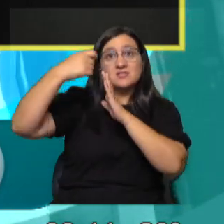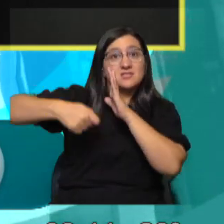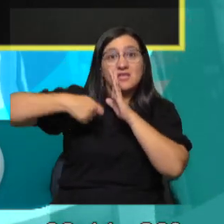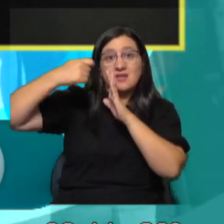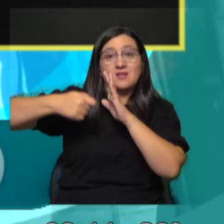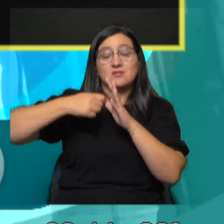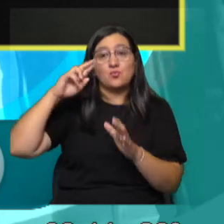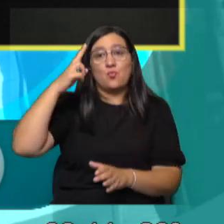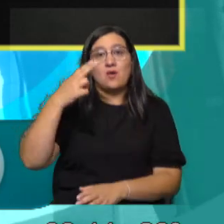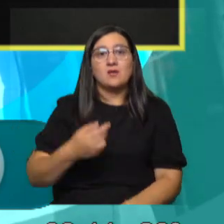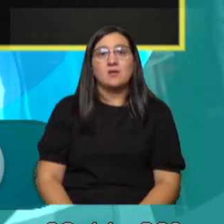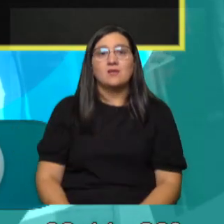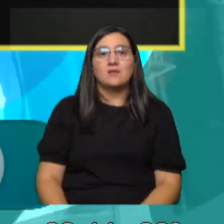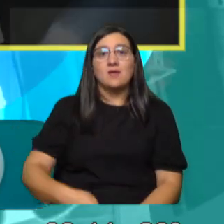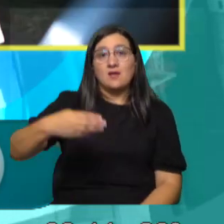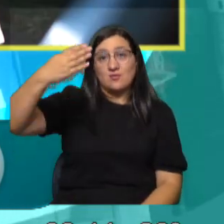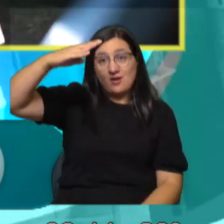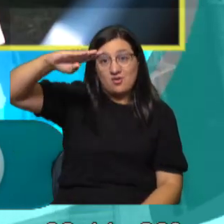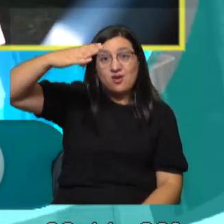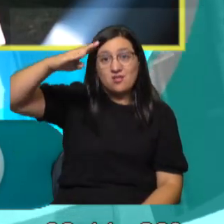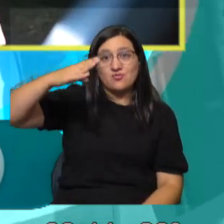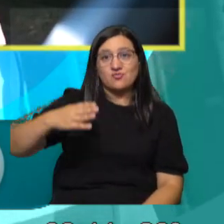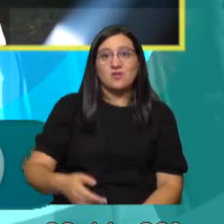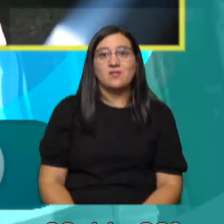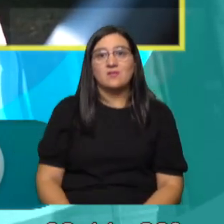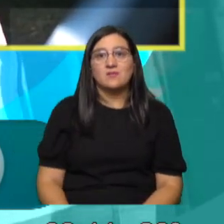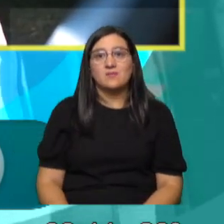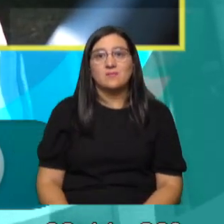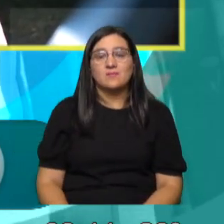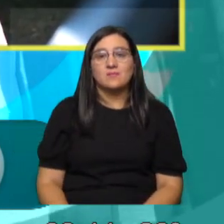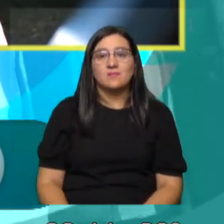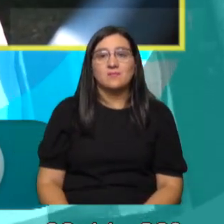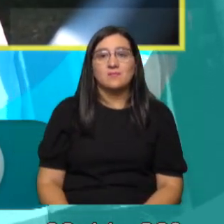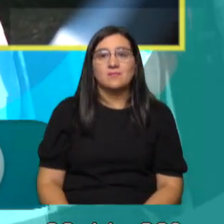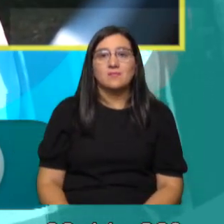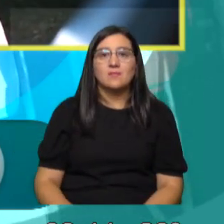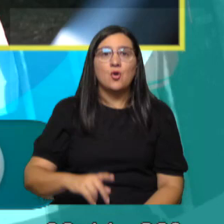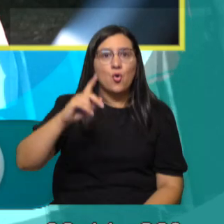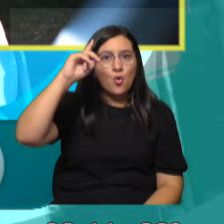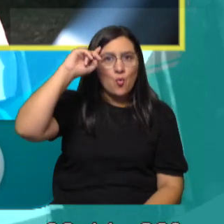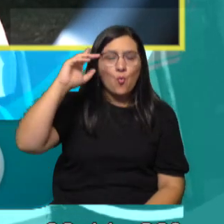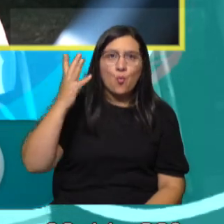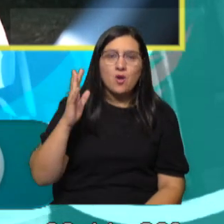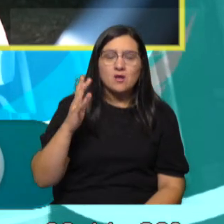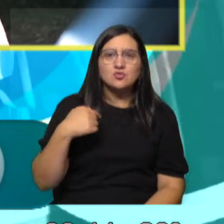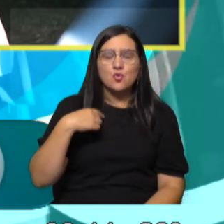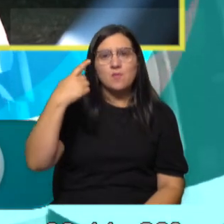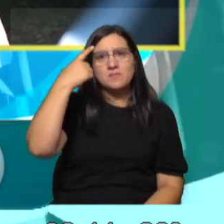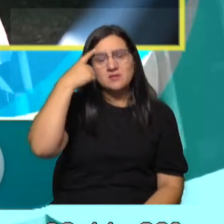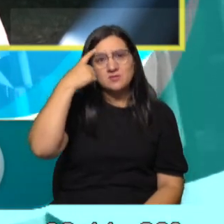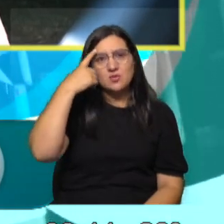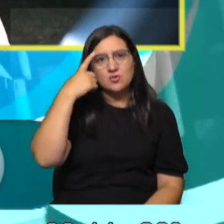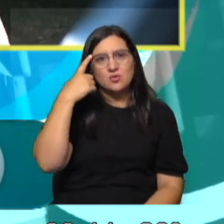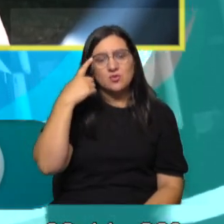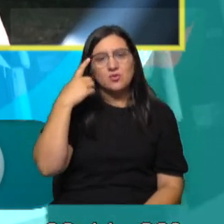en las mejores salas. El aire acondicionado, que está divino para ir en verano. Sí, es un planazo. Qué lindo. Pero qué locura como productora también, lo pienso. Cuando